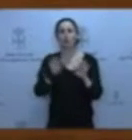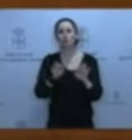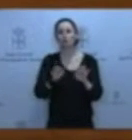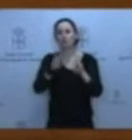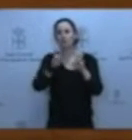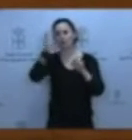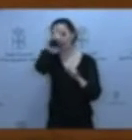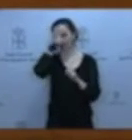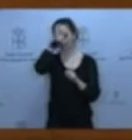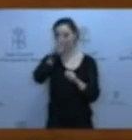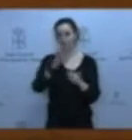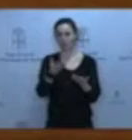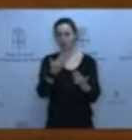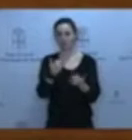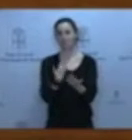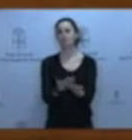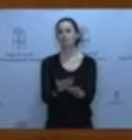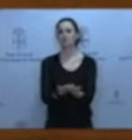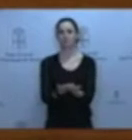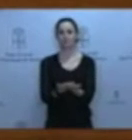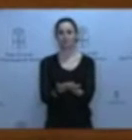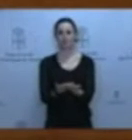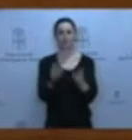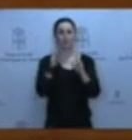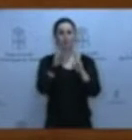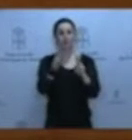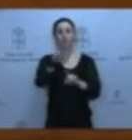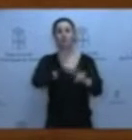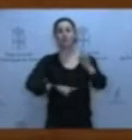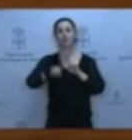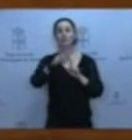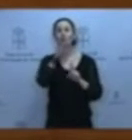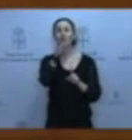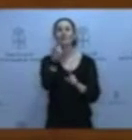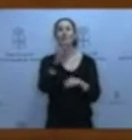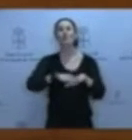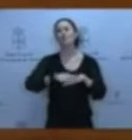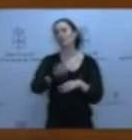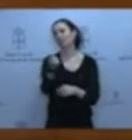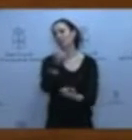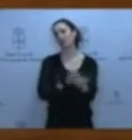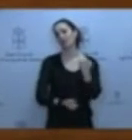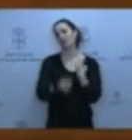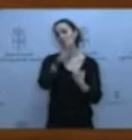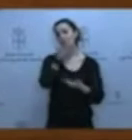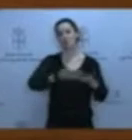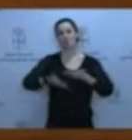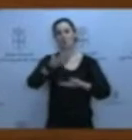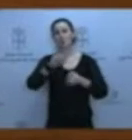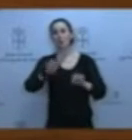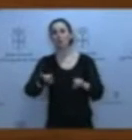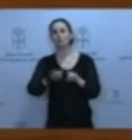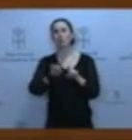pues revelan que estamos ante un problema que tiene causas económicas, ¿no? Álvaro Meca y colaboradores en Public Health en el